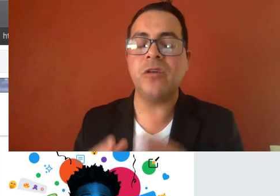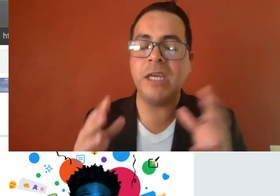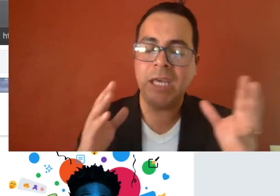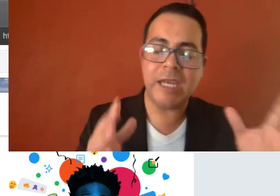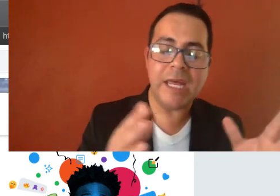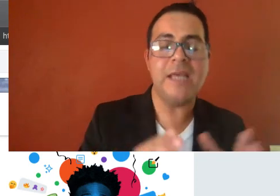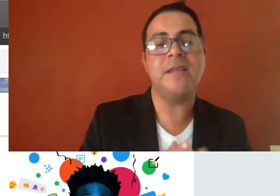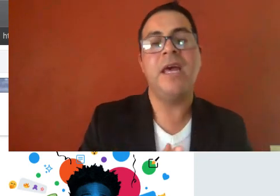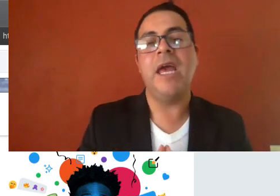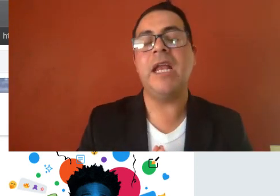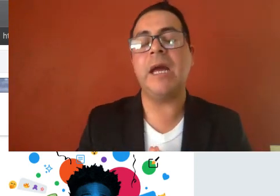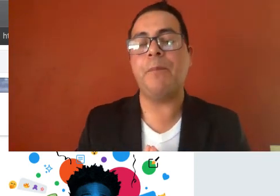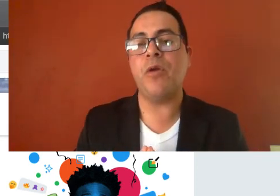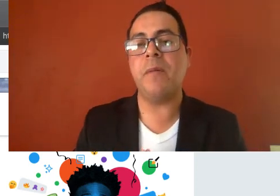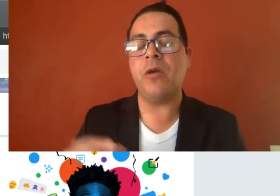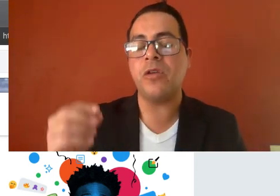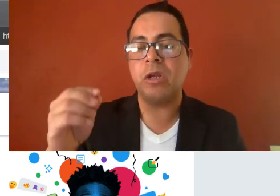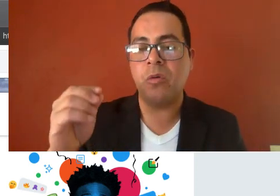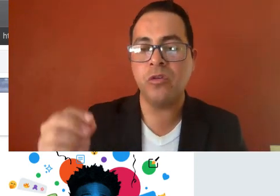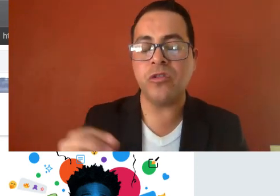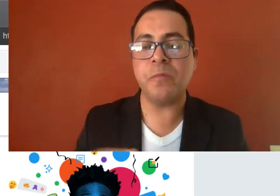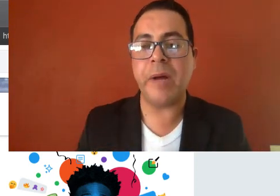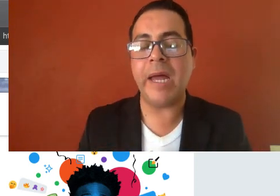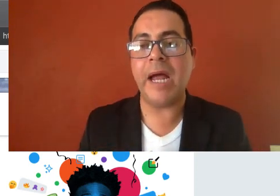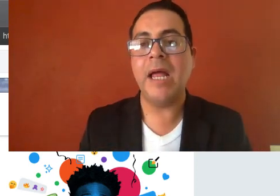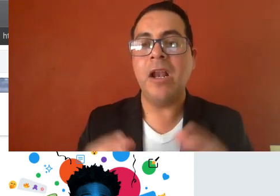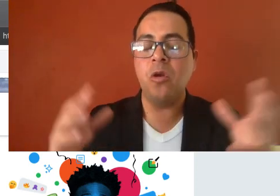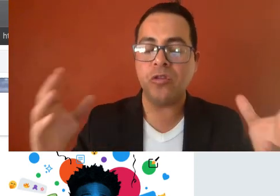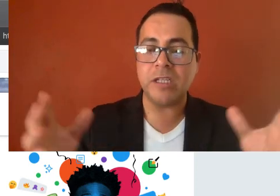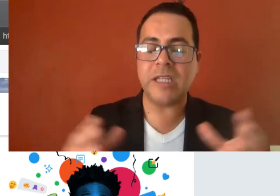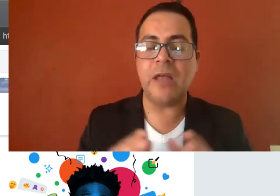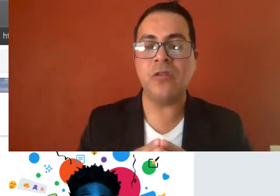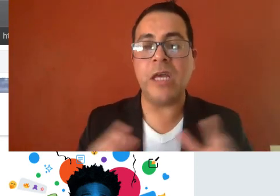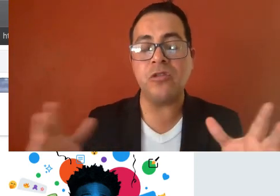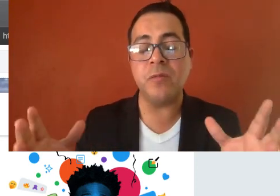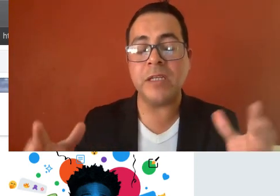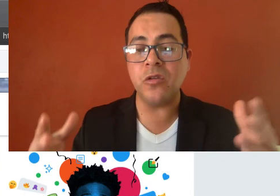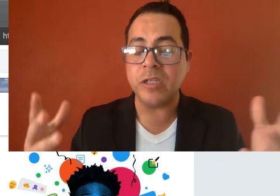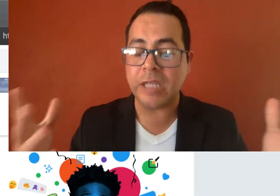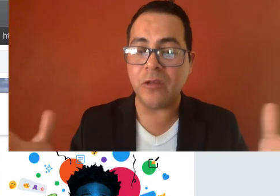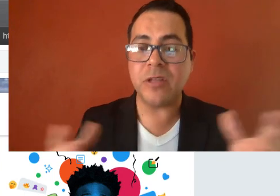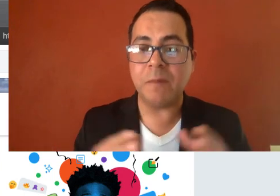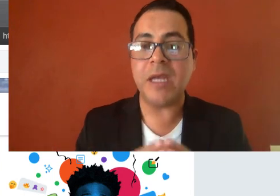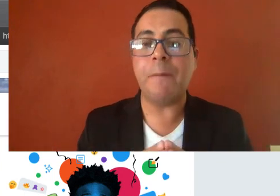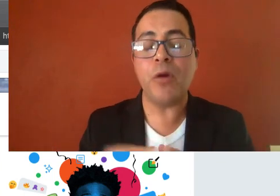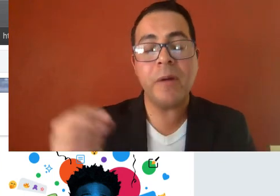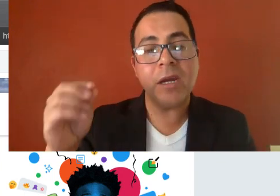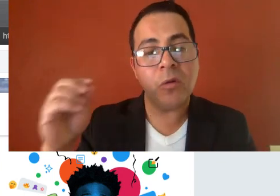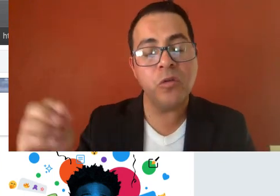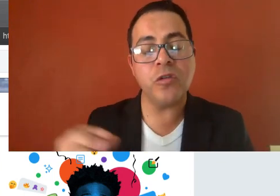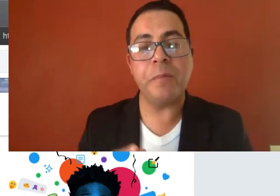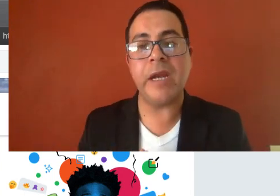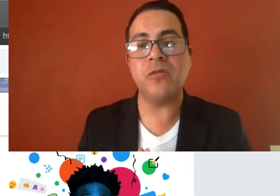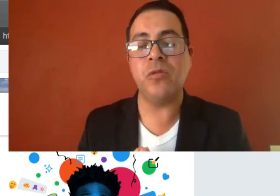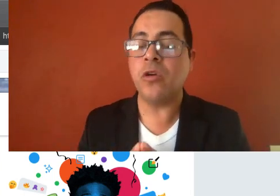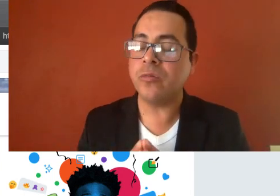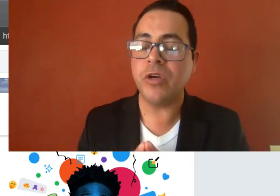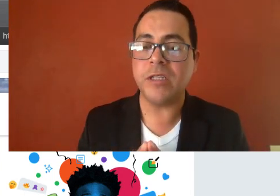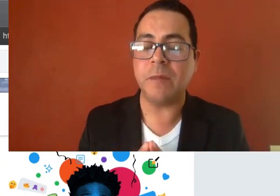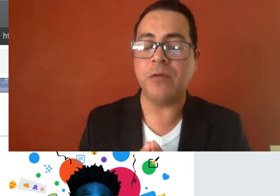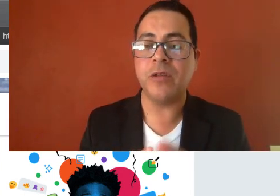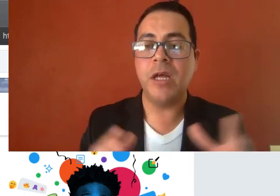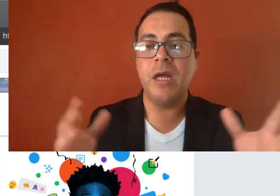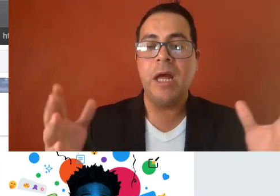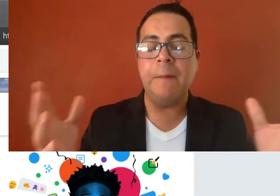Congreso, quien es el que aprueba los recursos para los estados. Y a su vez los estados también aprueban recursos para los